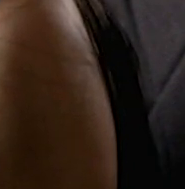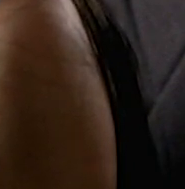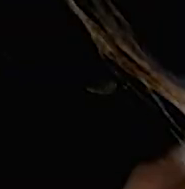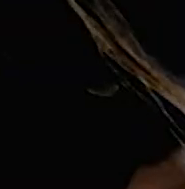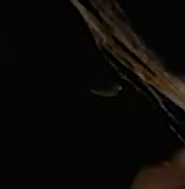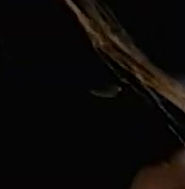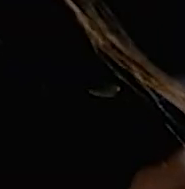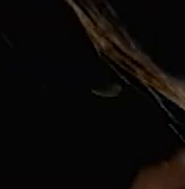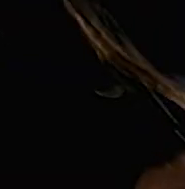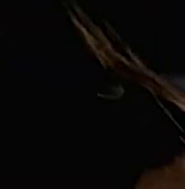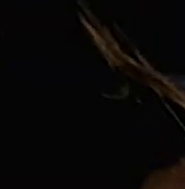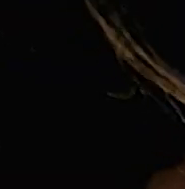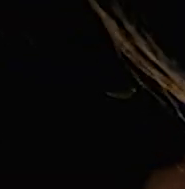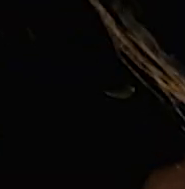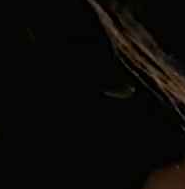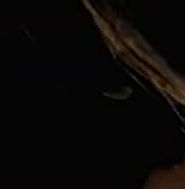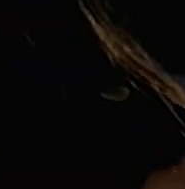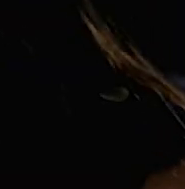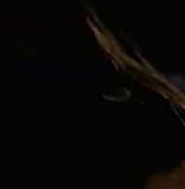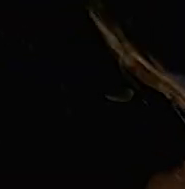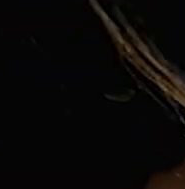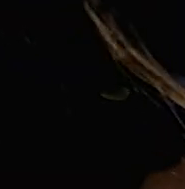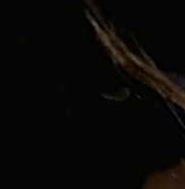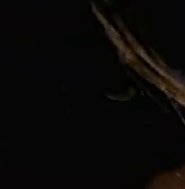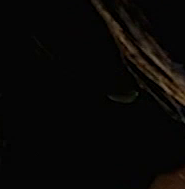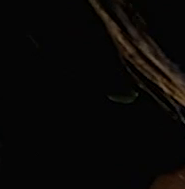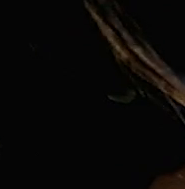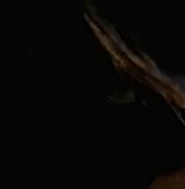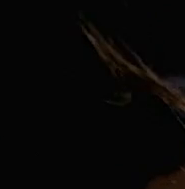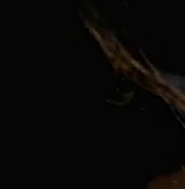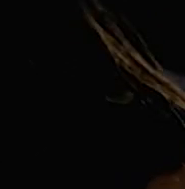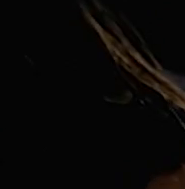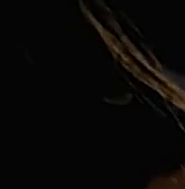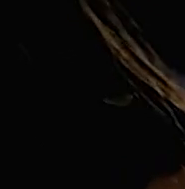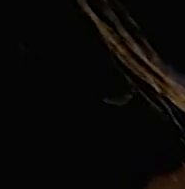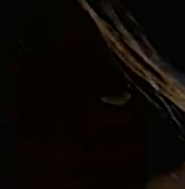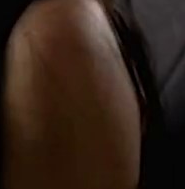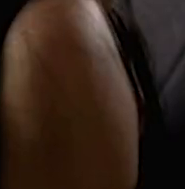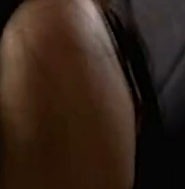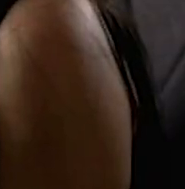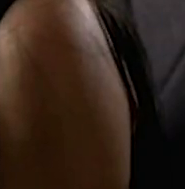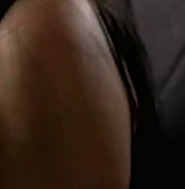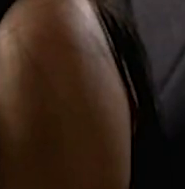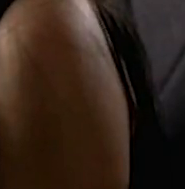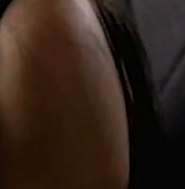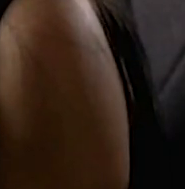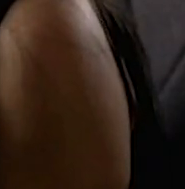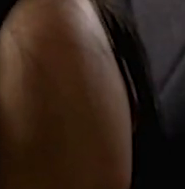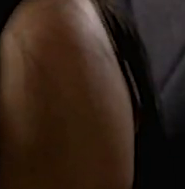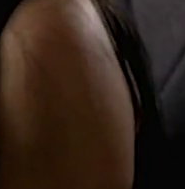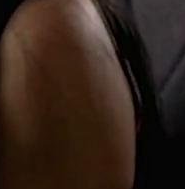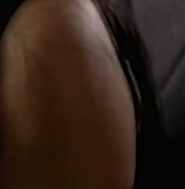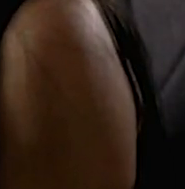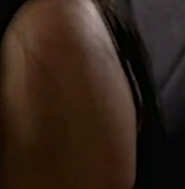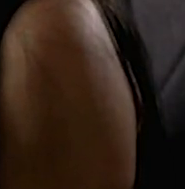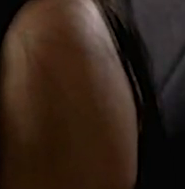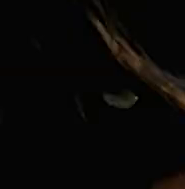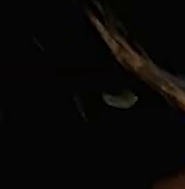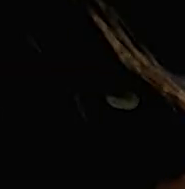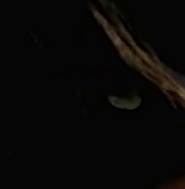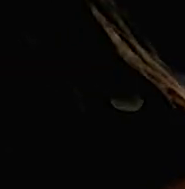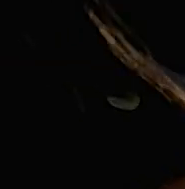campo. El trabajo sí me gustaba, lo que no me gustaba era que me golpearan a cada rato. Nos tenían así